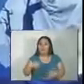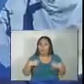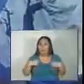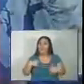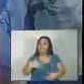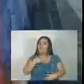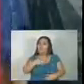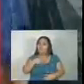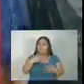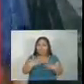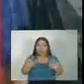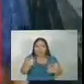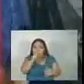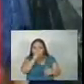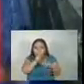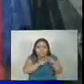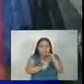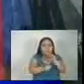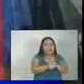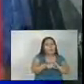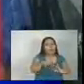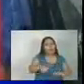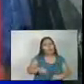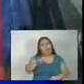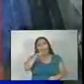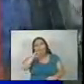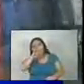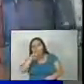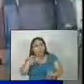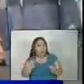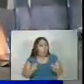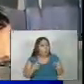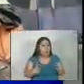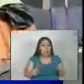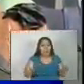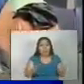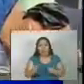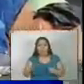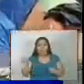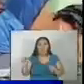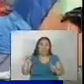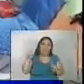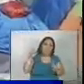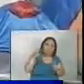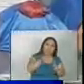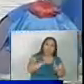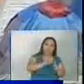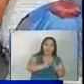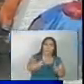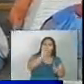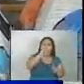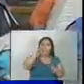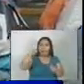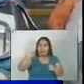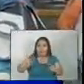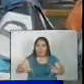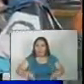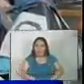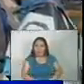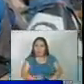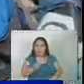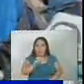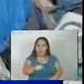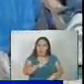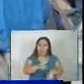Decenas de migrantes que huyen de la pobreza, falta de oportunidades y violencia que se viven en sus países de origen pasaron